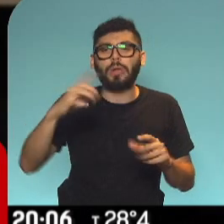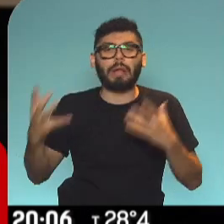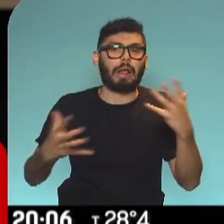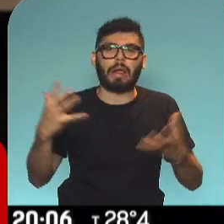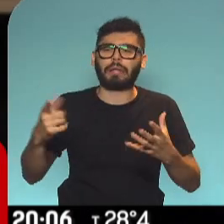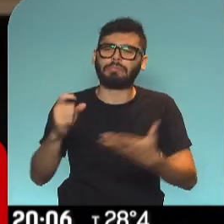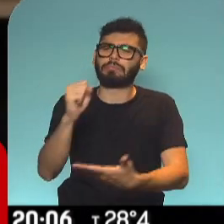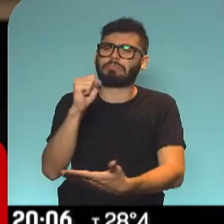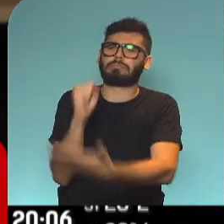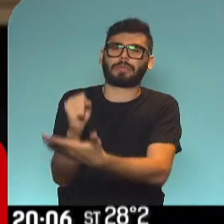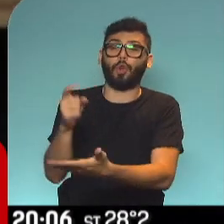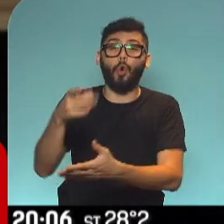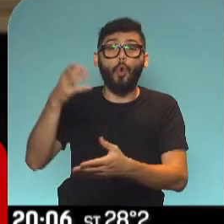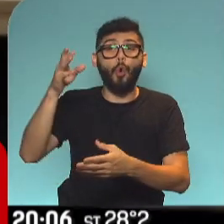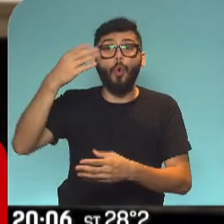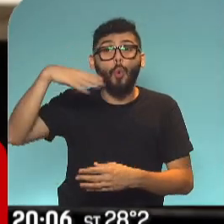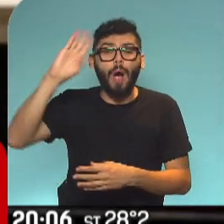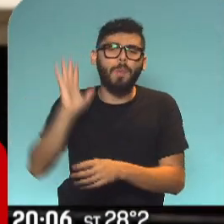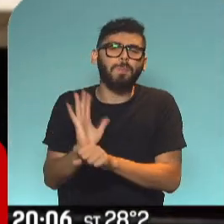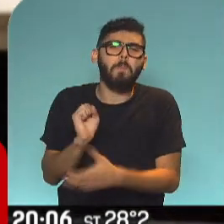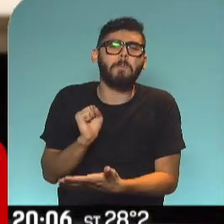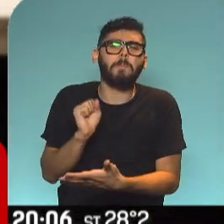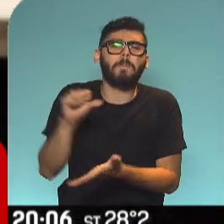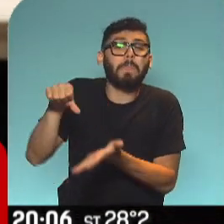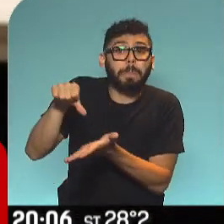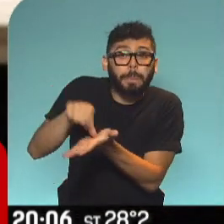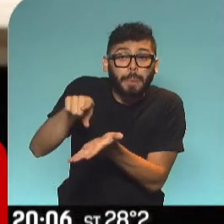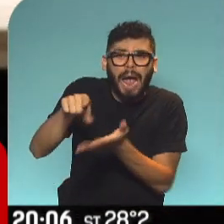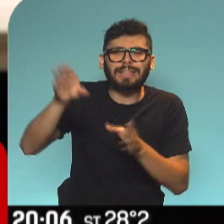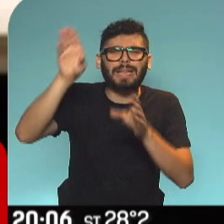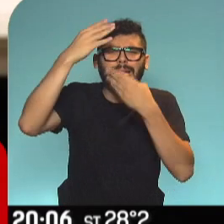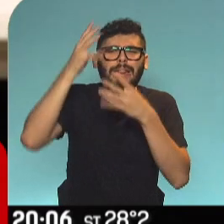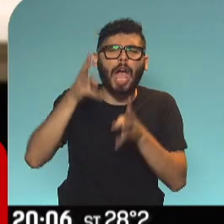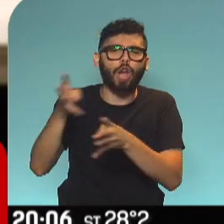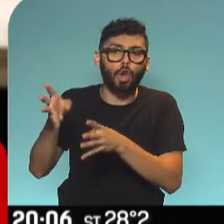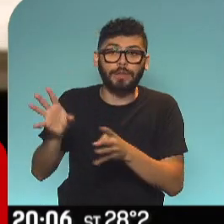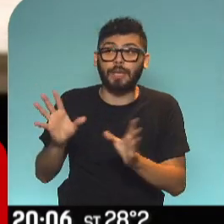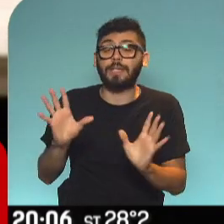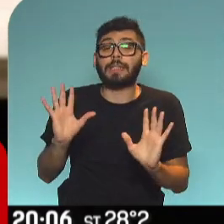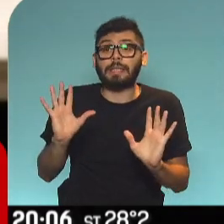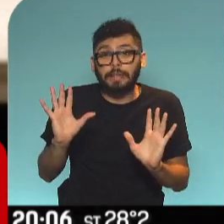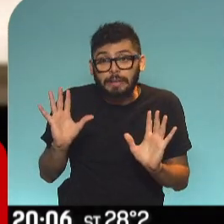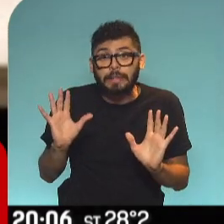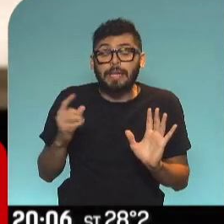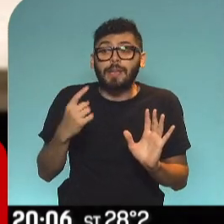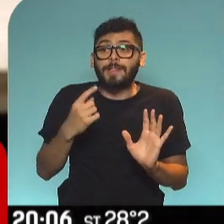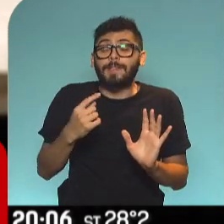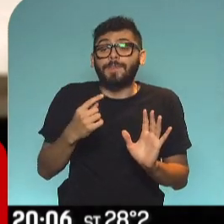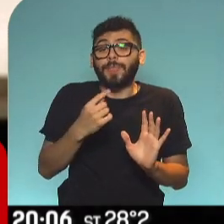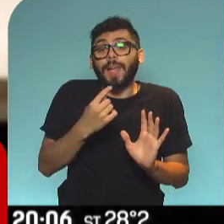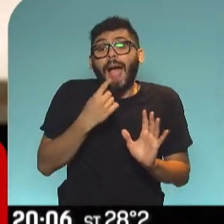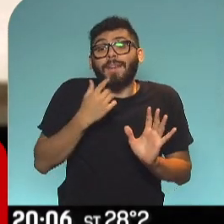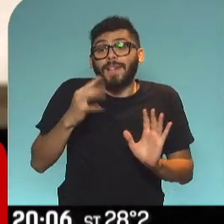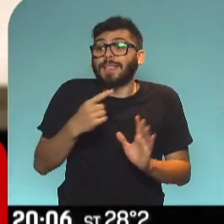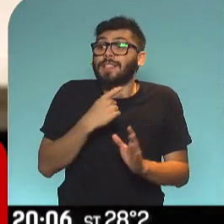ponerla en la lista de los países terroristas, lo cual, digo, para ir para atrás, para desandar ese camino, si lo que quieren también es levantar las sanciones económicas contra